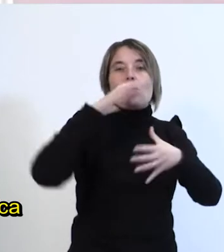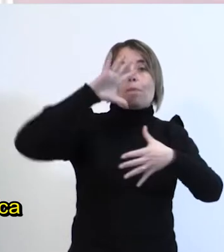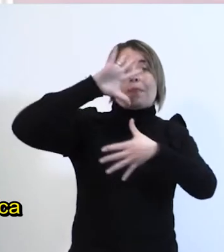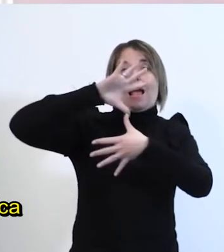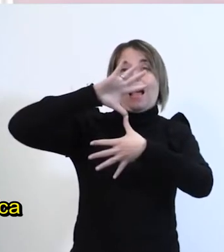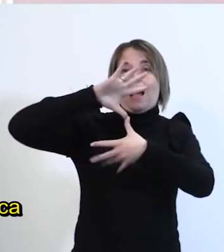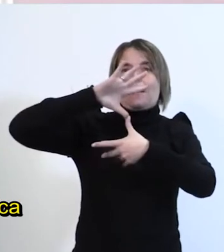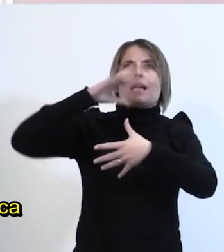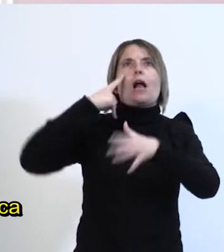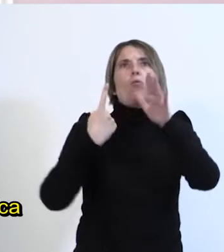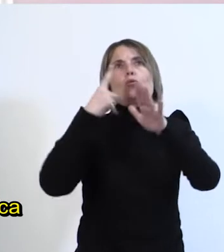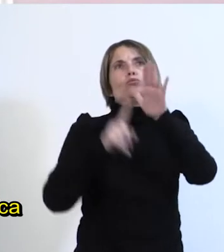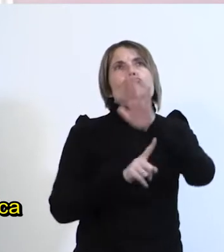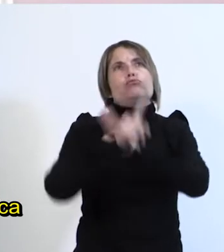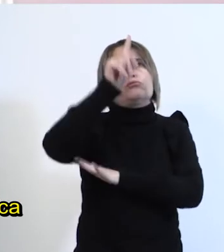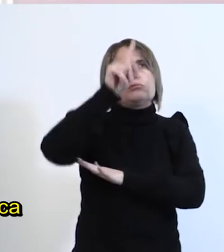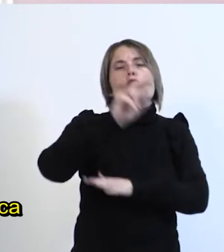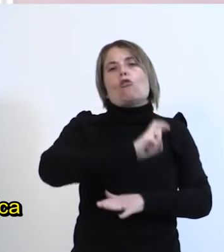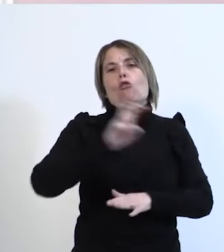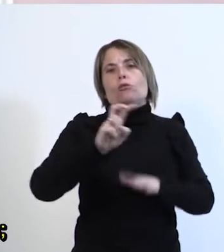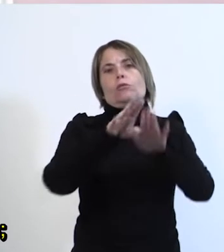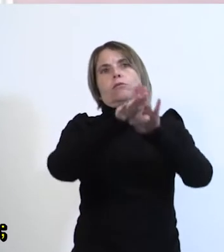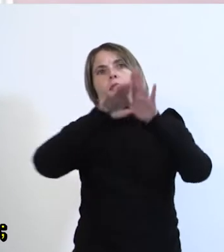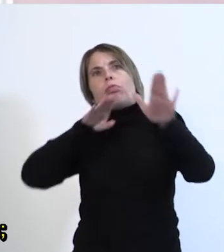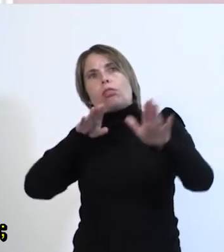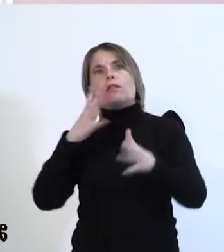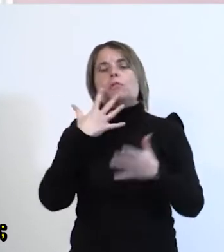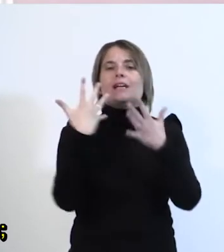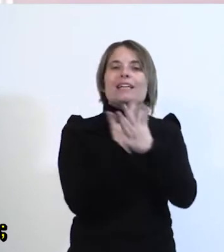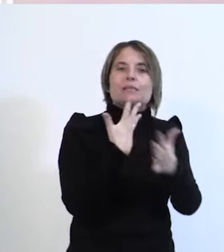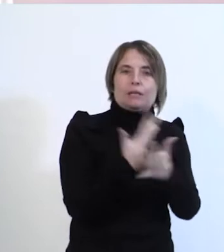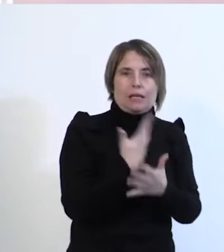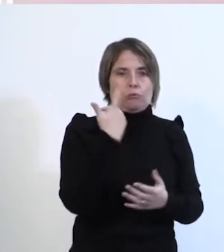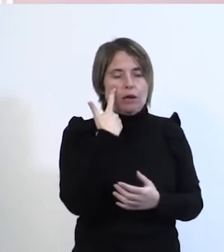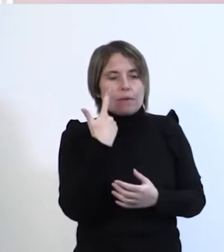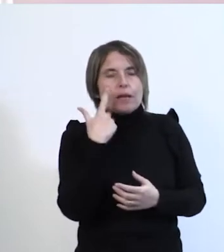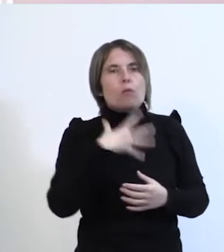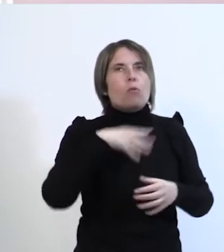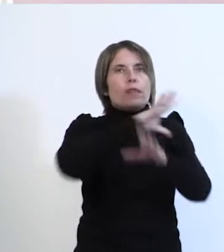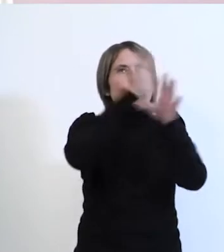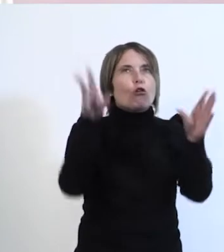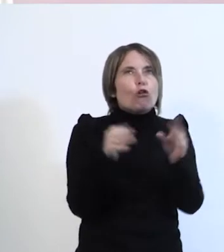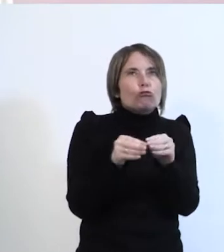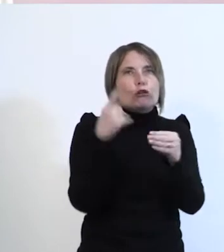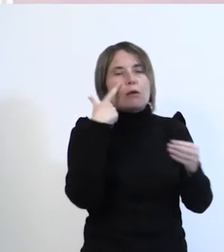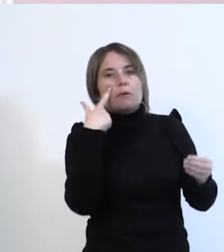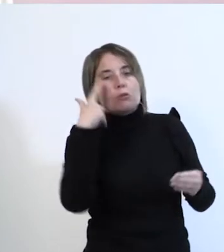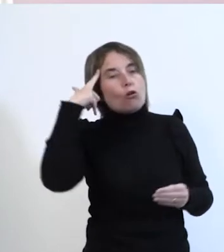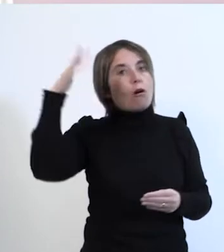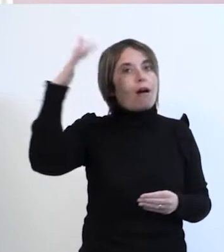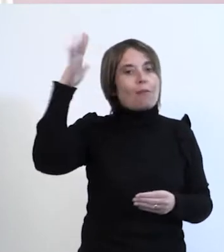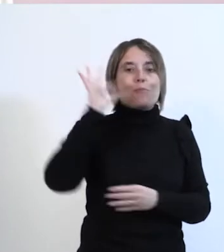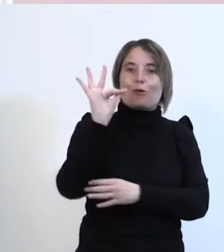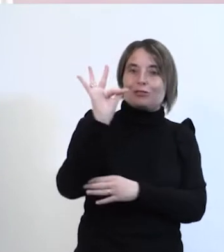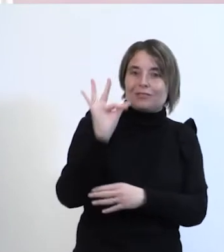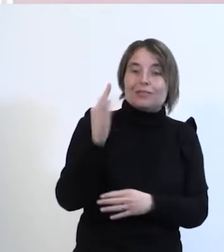algunos países de América estamos avanzando, se están dando avances, cómo en otros se dan retrocesos, pero que bueno, podemos sacar igual una foto un poquito